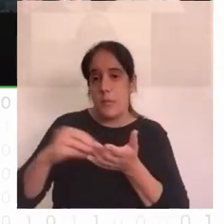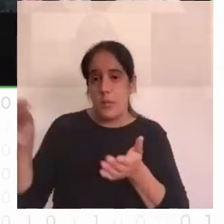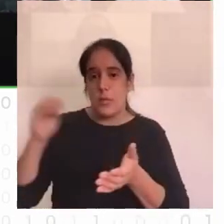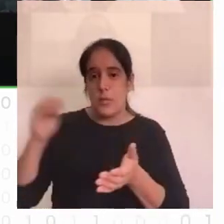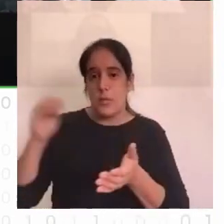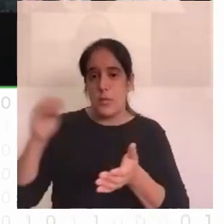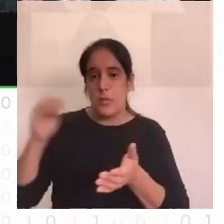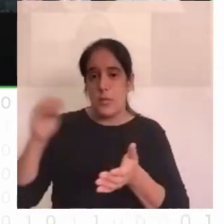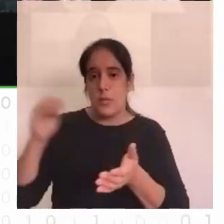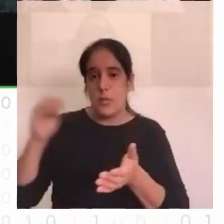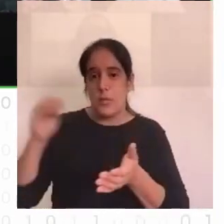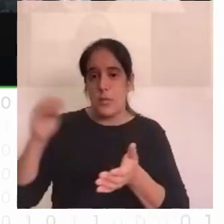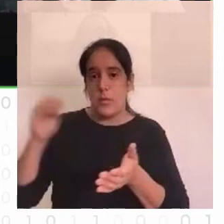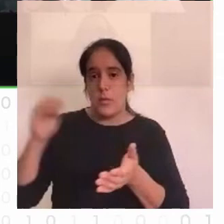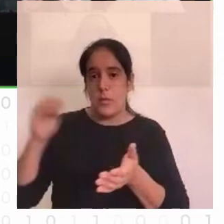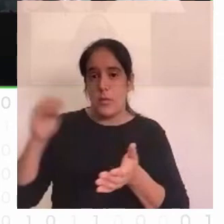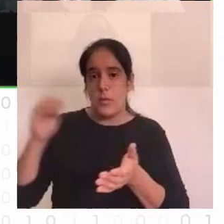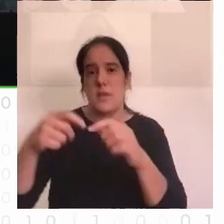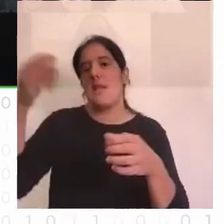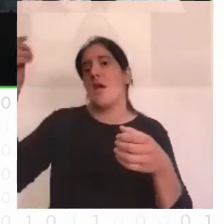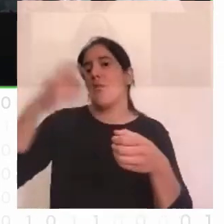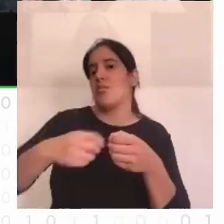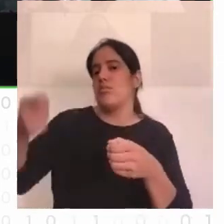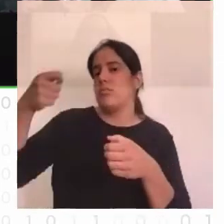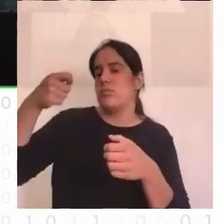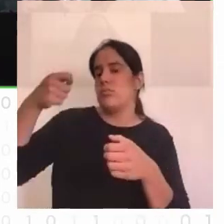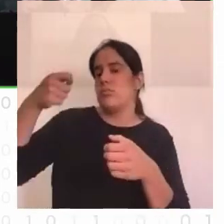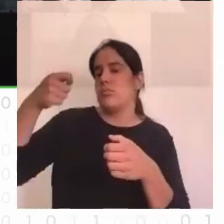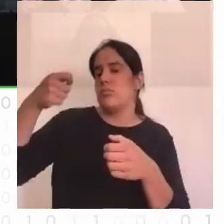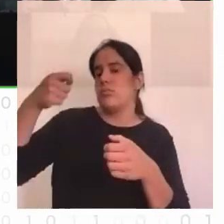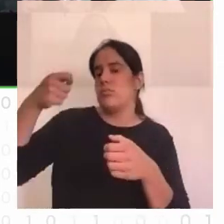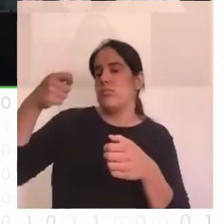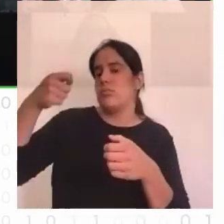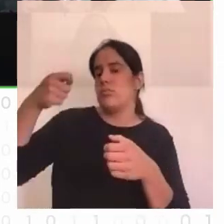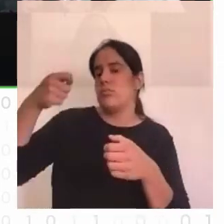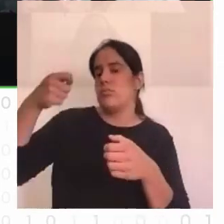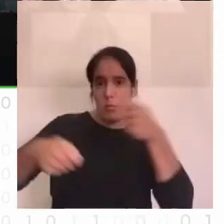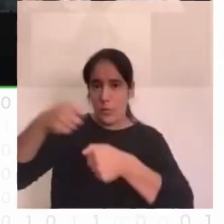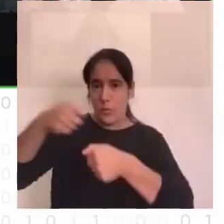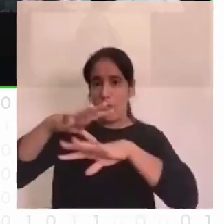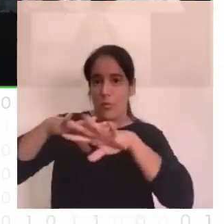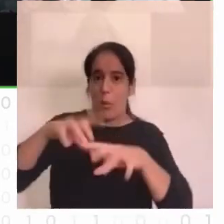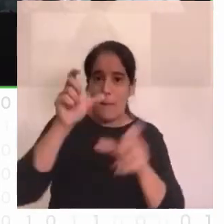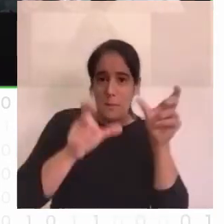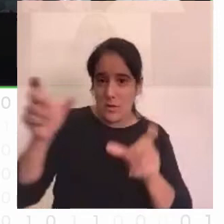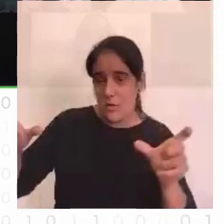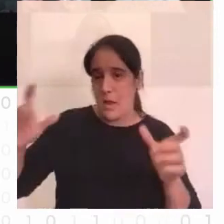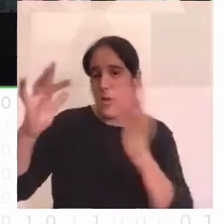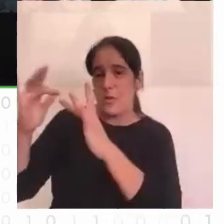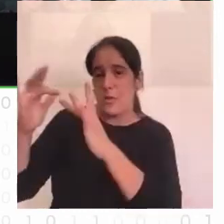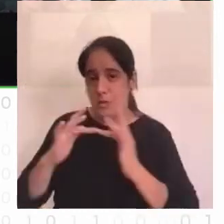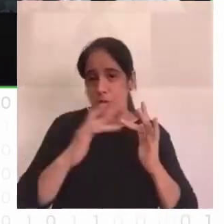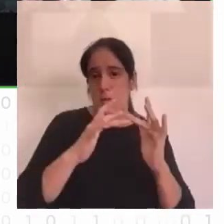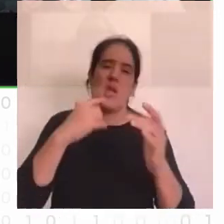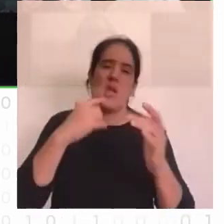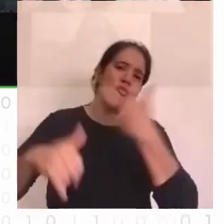el grafo que conectaba a todos los individuos entre sí, haciendo otra red separada y juntando esa información. Obviamente no me daba el tiempo para entrar